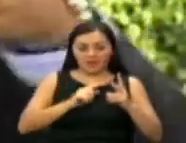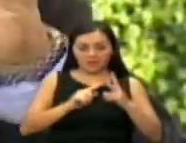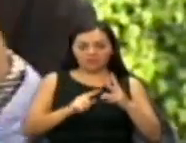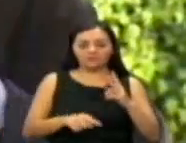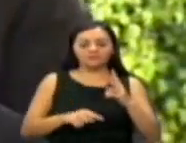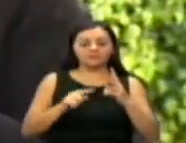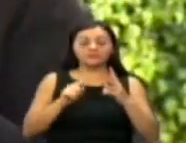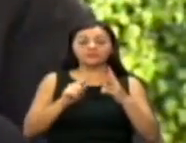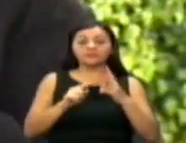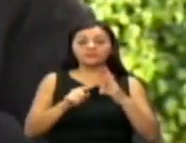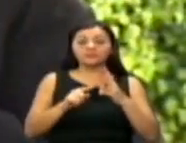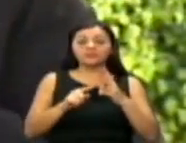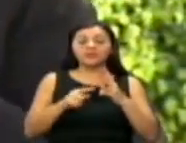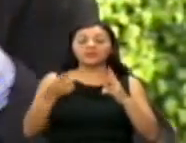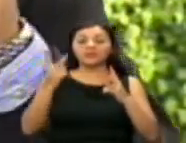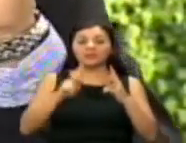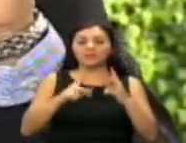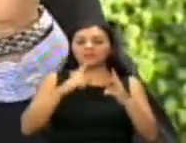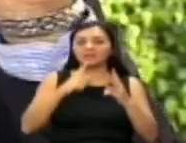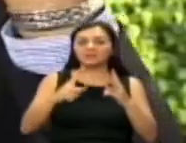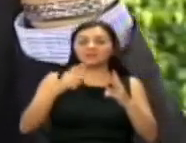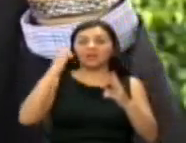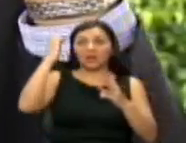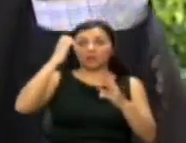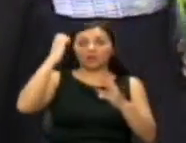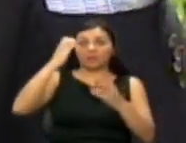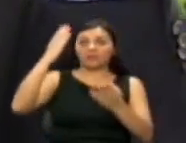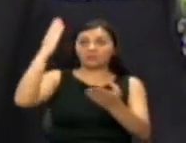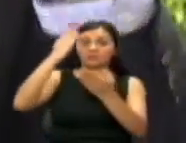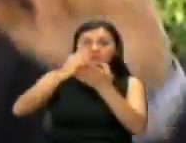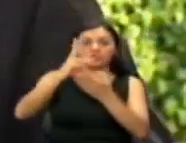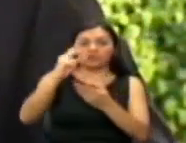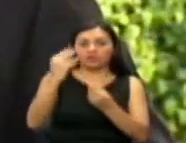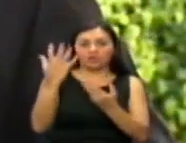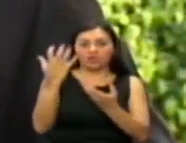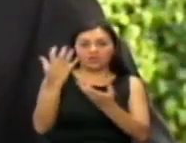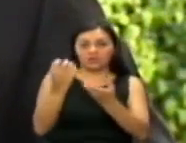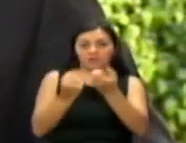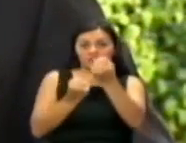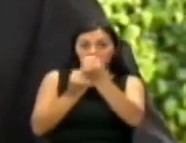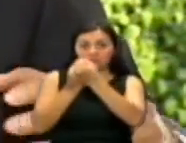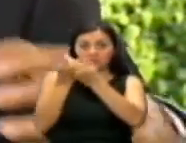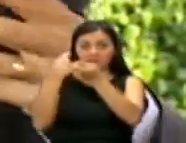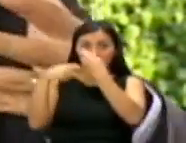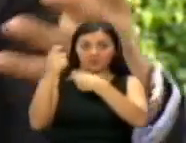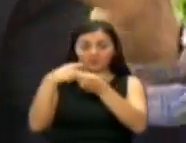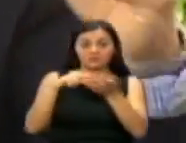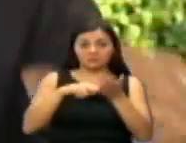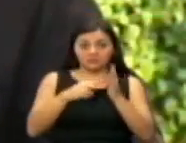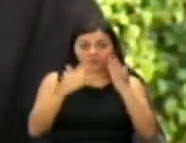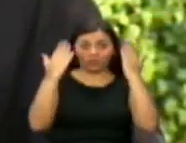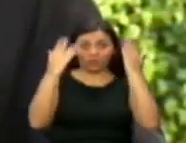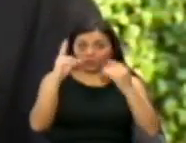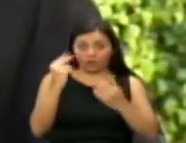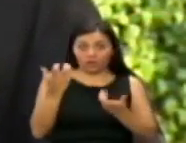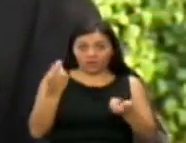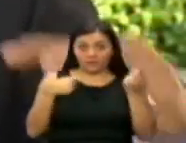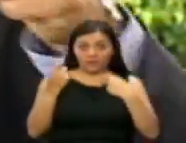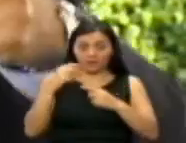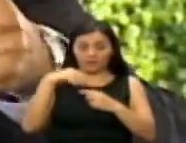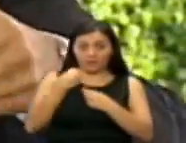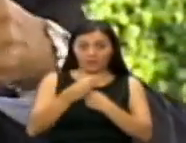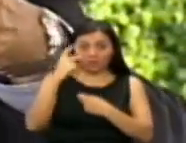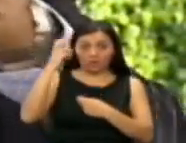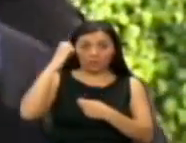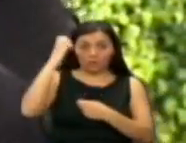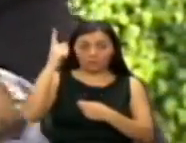que estamos negociando con Europa. Supongo que Álvaro Noboa, exportador a Europa, pues apoya eso. Está la violencia de un FUT, ¿no?